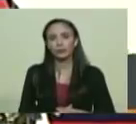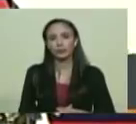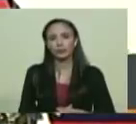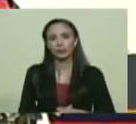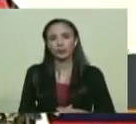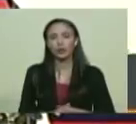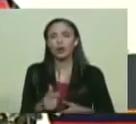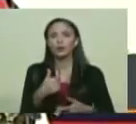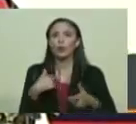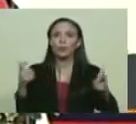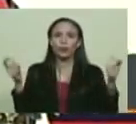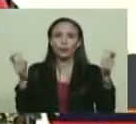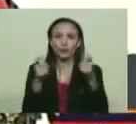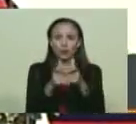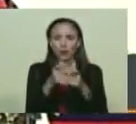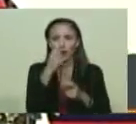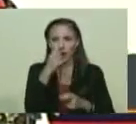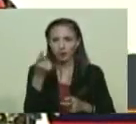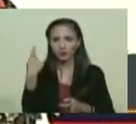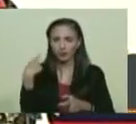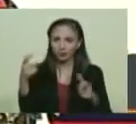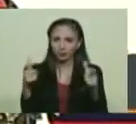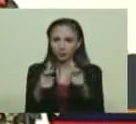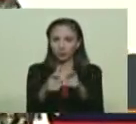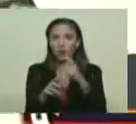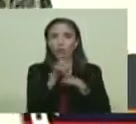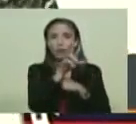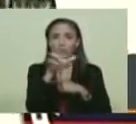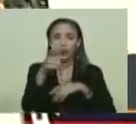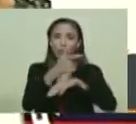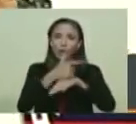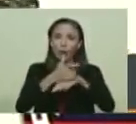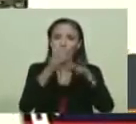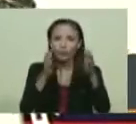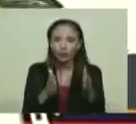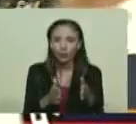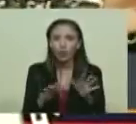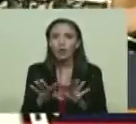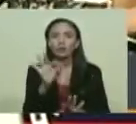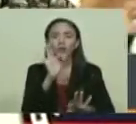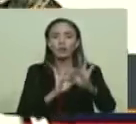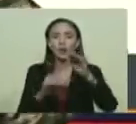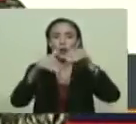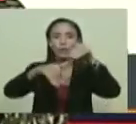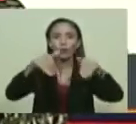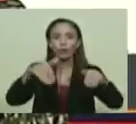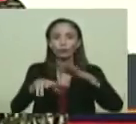Yo me reuní ayer con los 23 gobernadores, electos por el voto del pueblo, los 23.